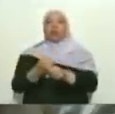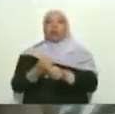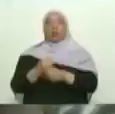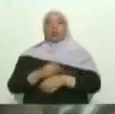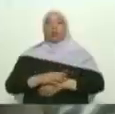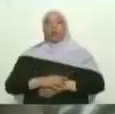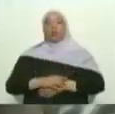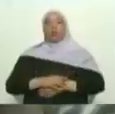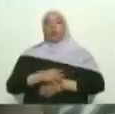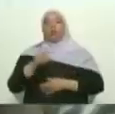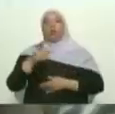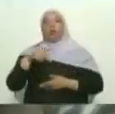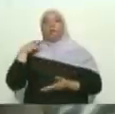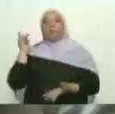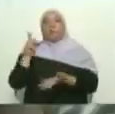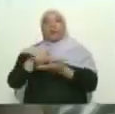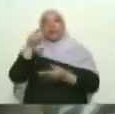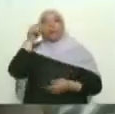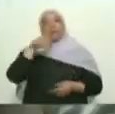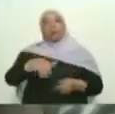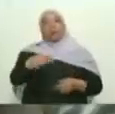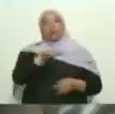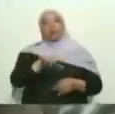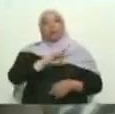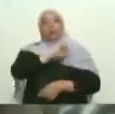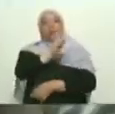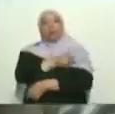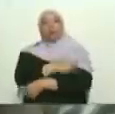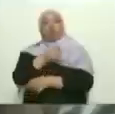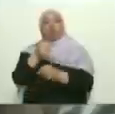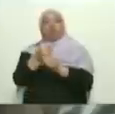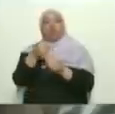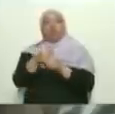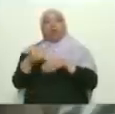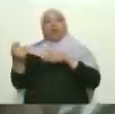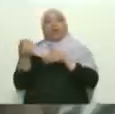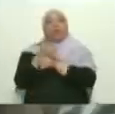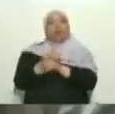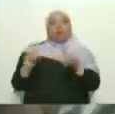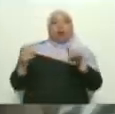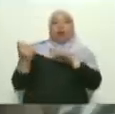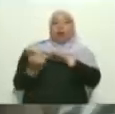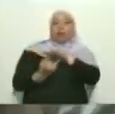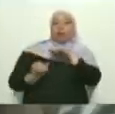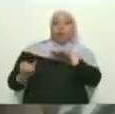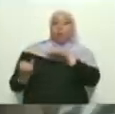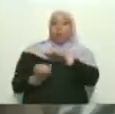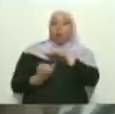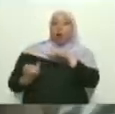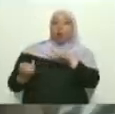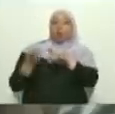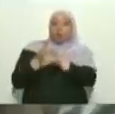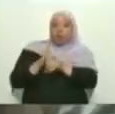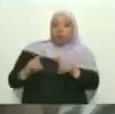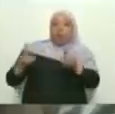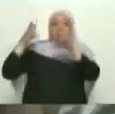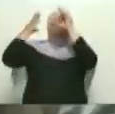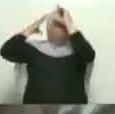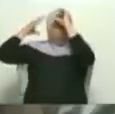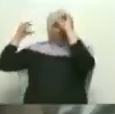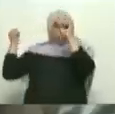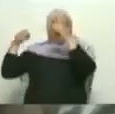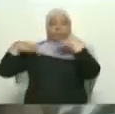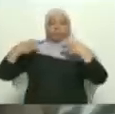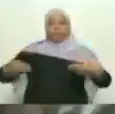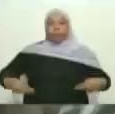de la participación popular, a través del fortalecimiento de las instituciones democráticas, a través de una diplomacia